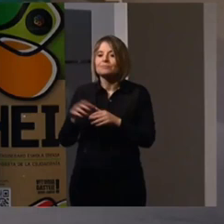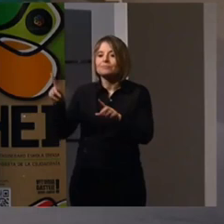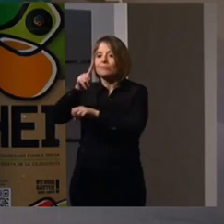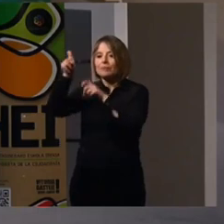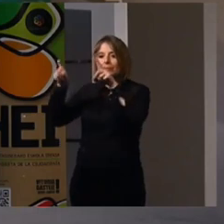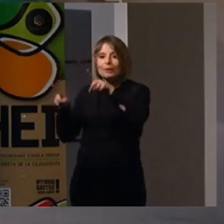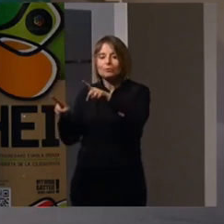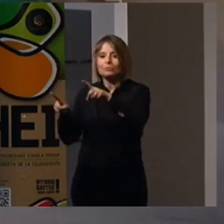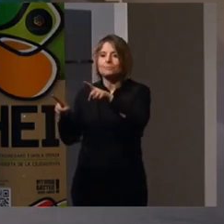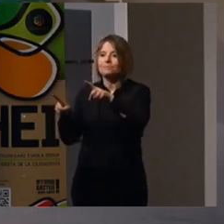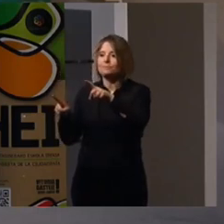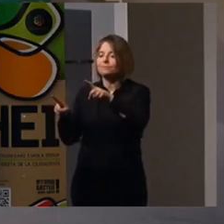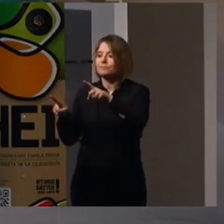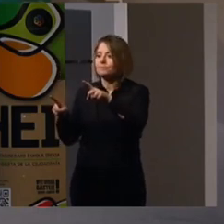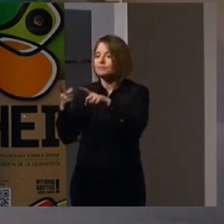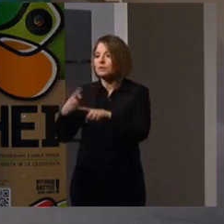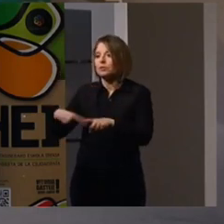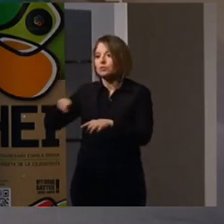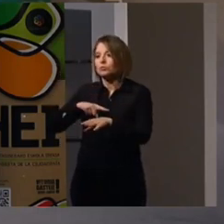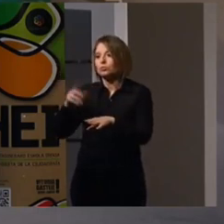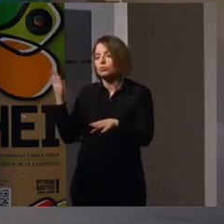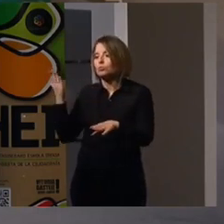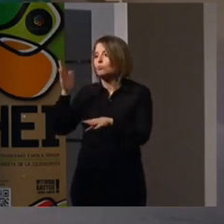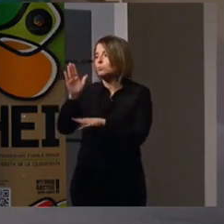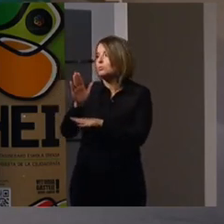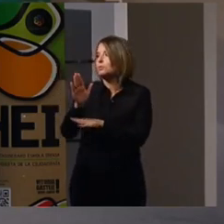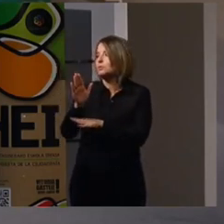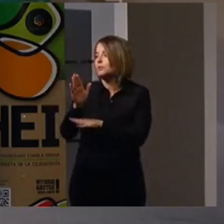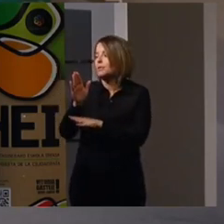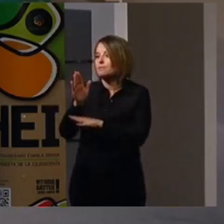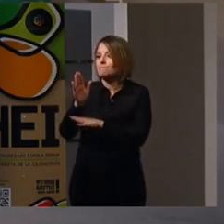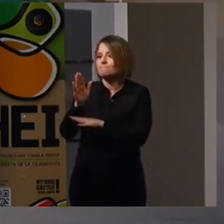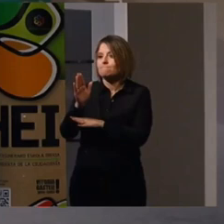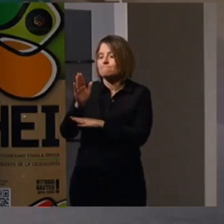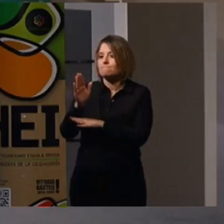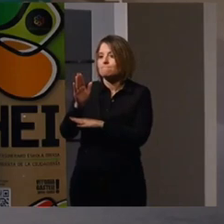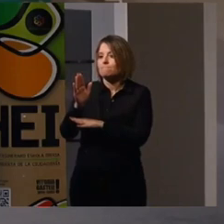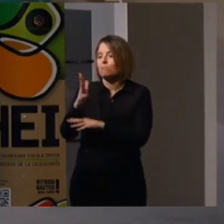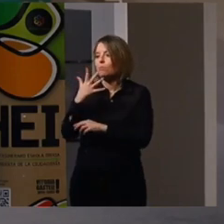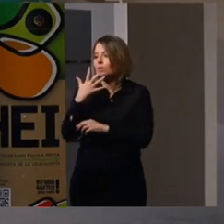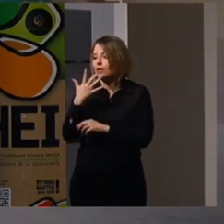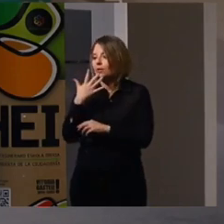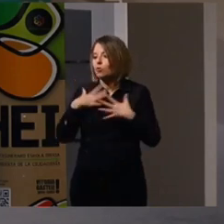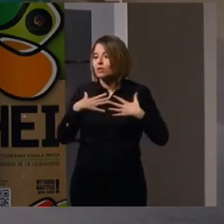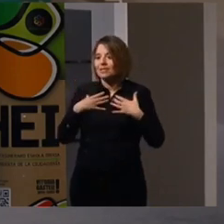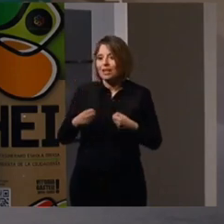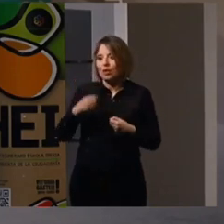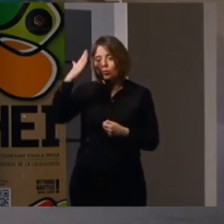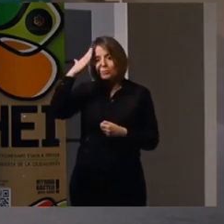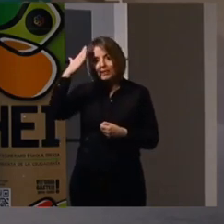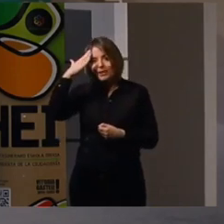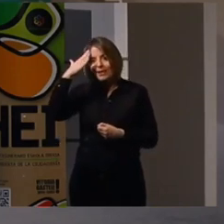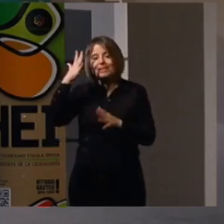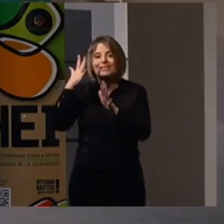pregunta era un poco que estamos planteando la idea de, ¿no?, pues en el caso concreto de la salud mental, dejar de